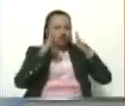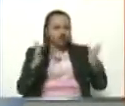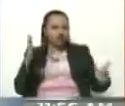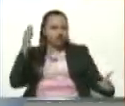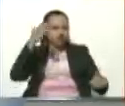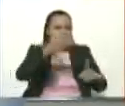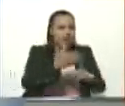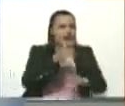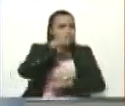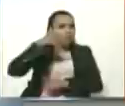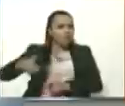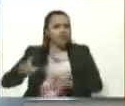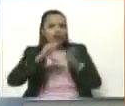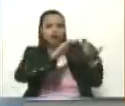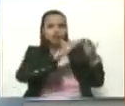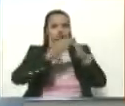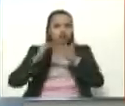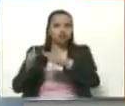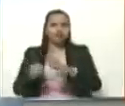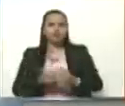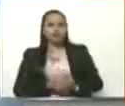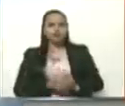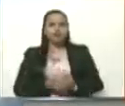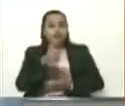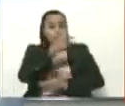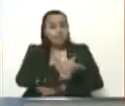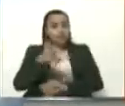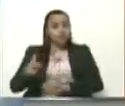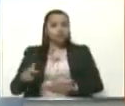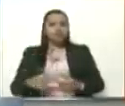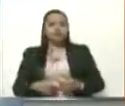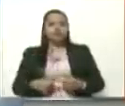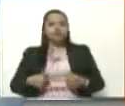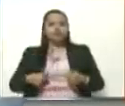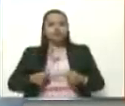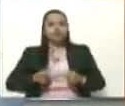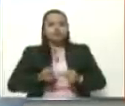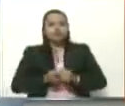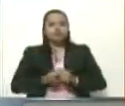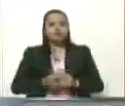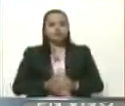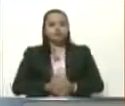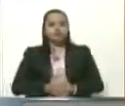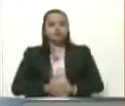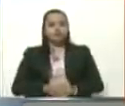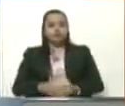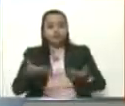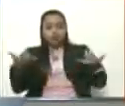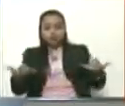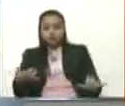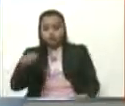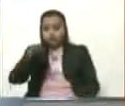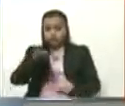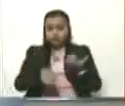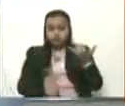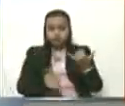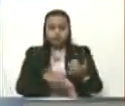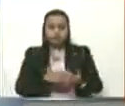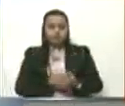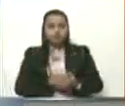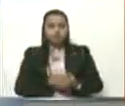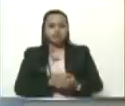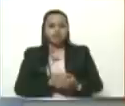pueblo a la comunidad a la gente y ya obviamente para